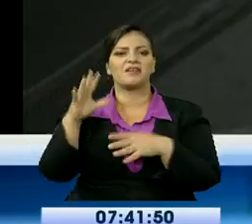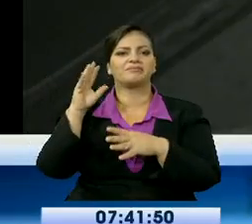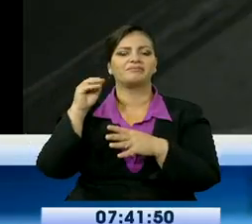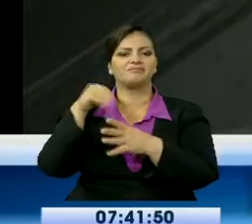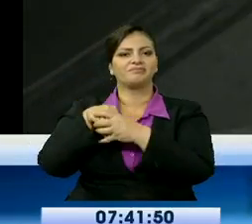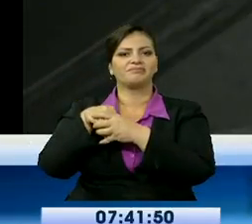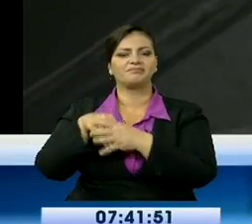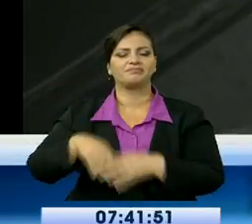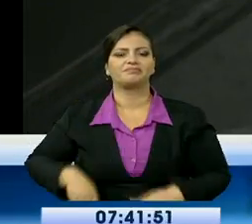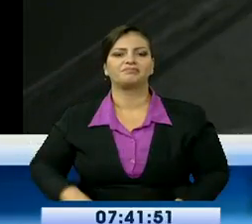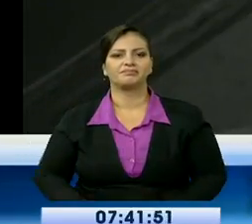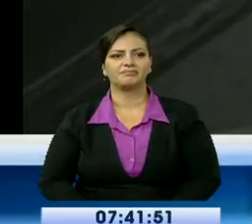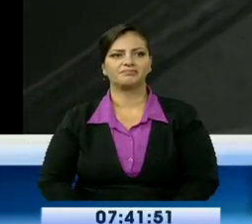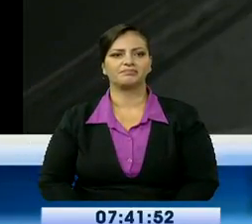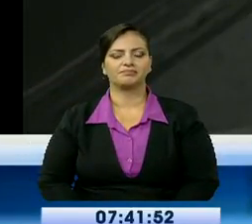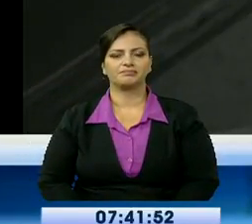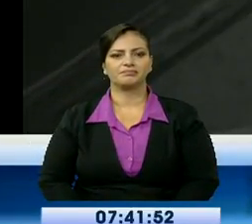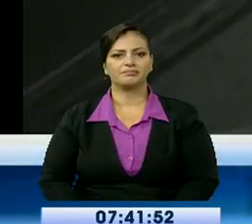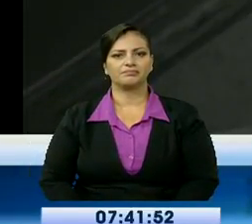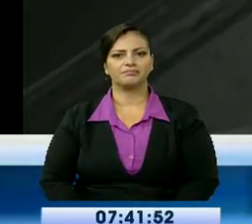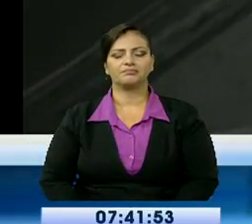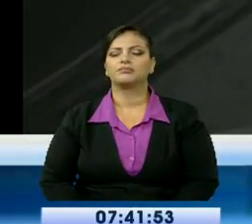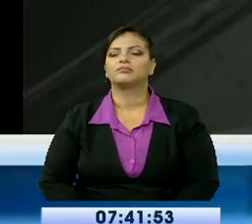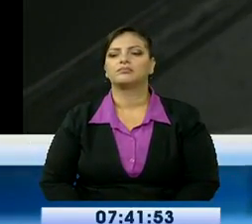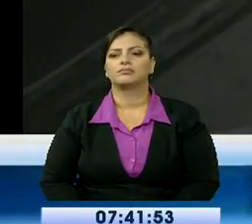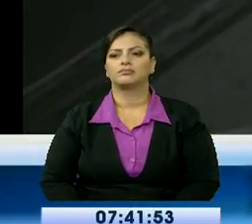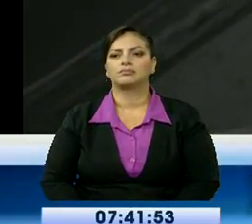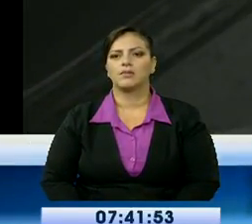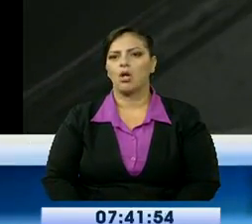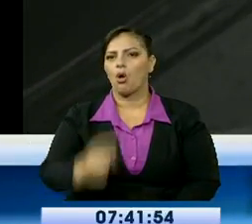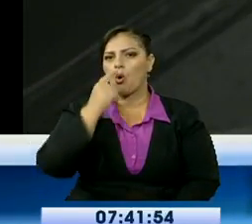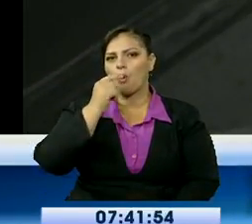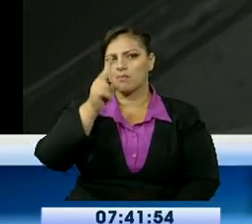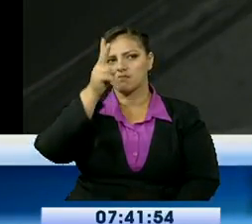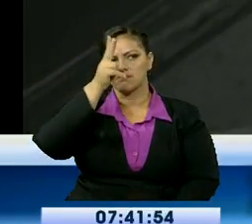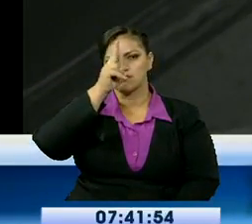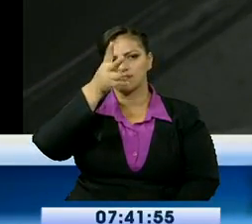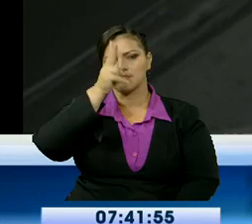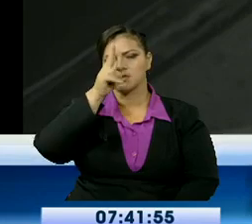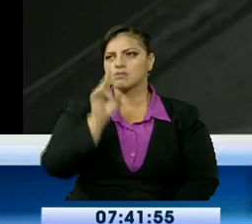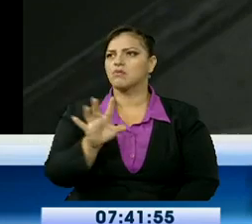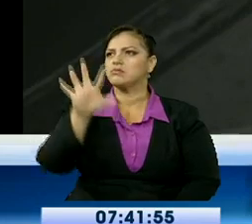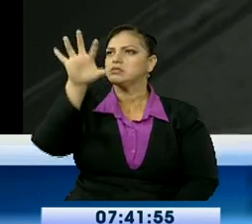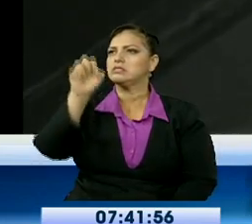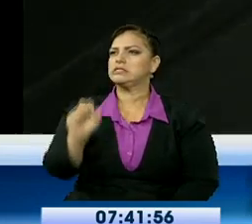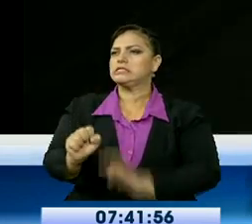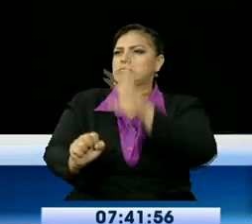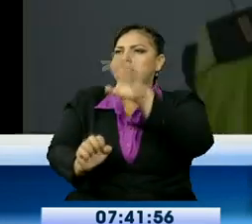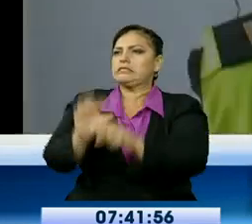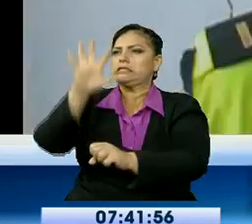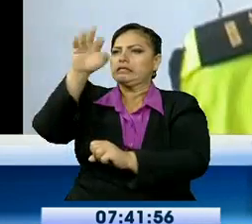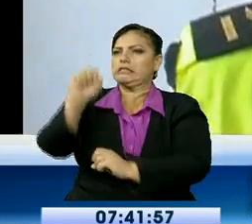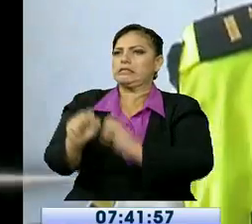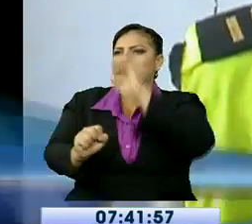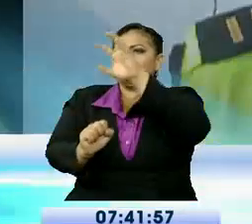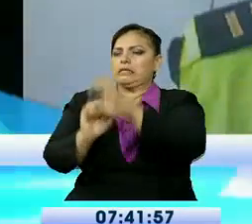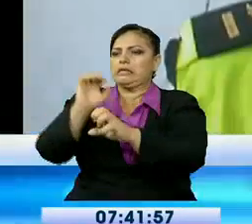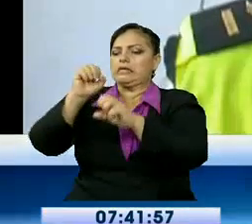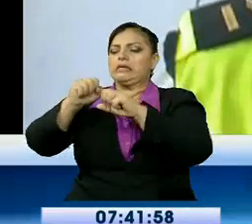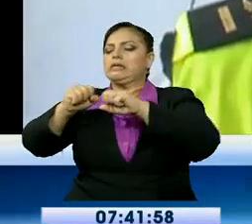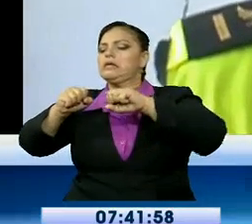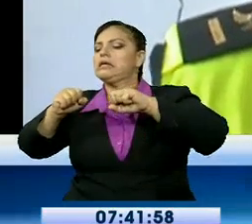pared, ingresa al interior de la misma, donde se sustrae un artefacto. Para acto seguido,